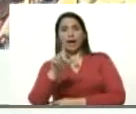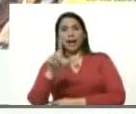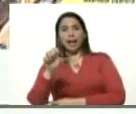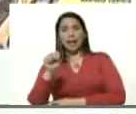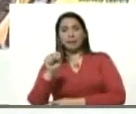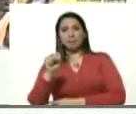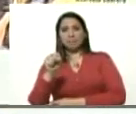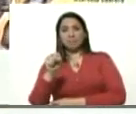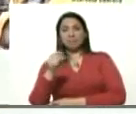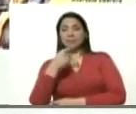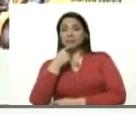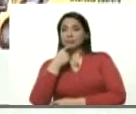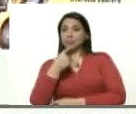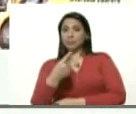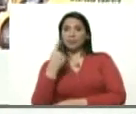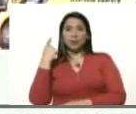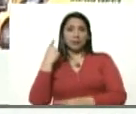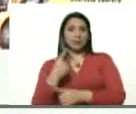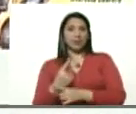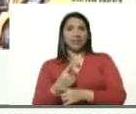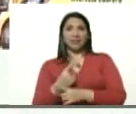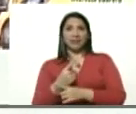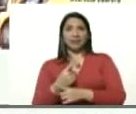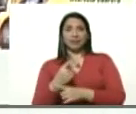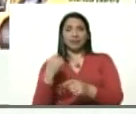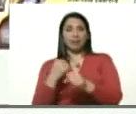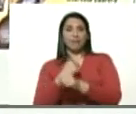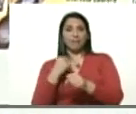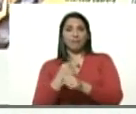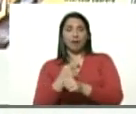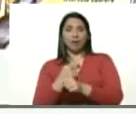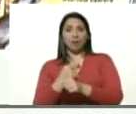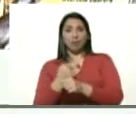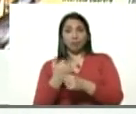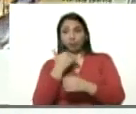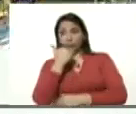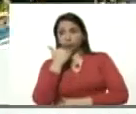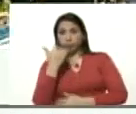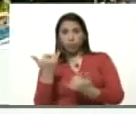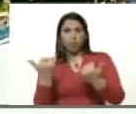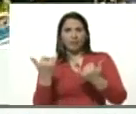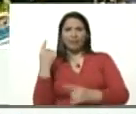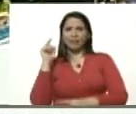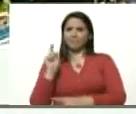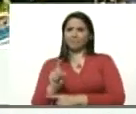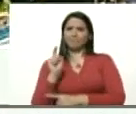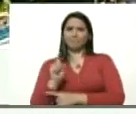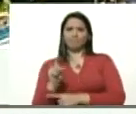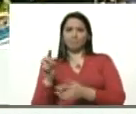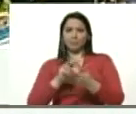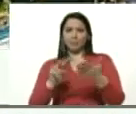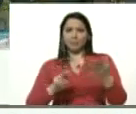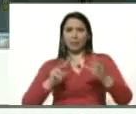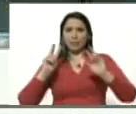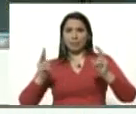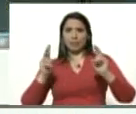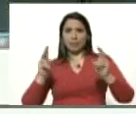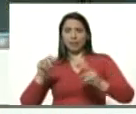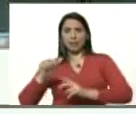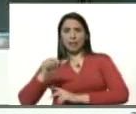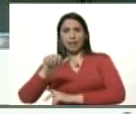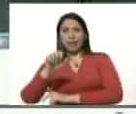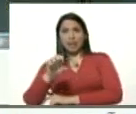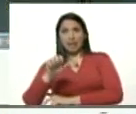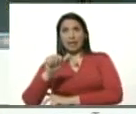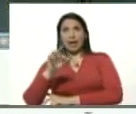la aproximación documentada a la obra de Aquiles, a partir de ahora será indispensable la de lectura del texto que Earle le ha hecho a